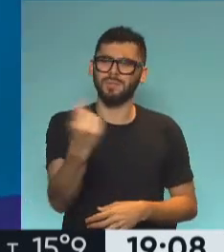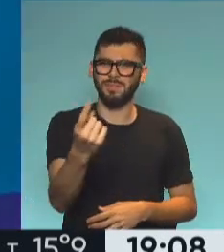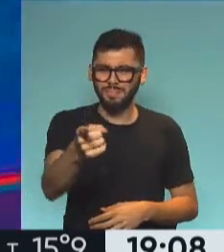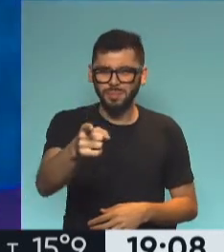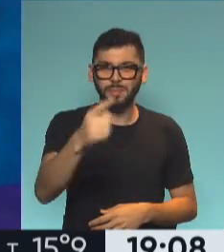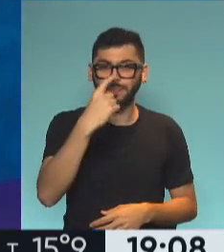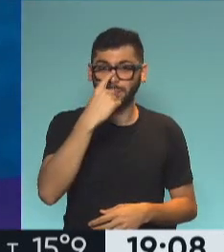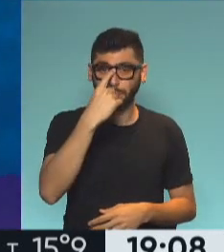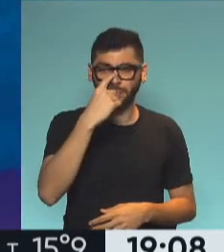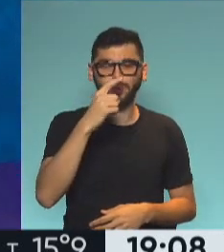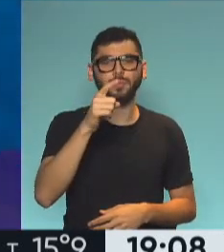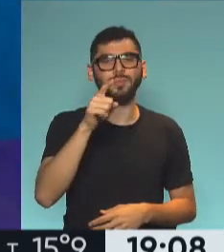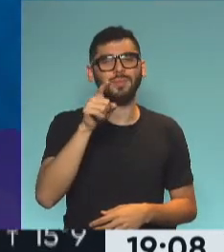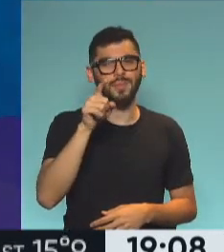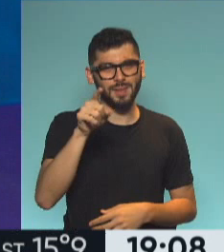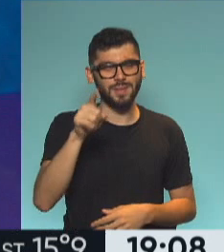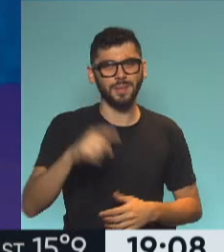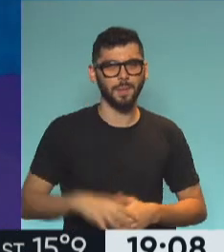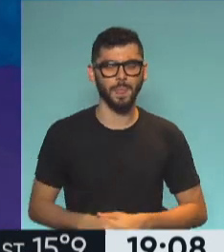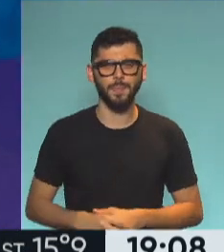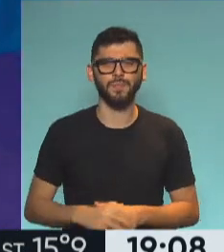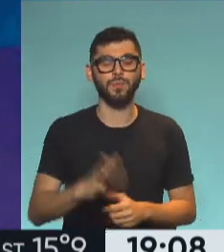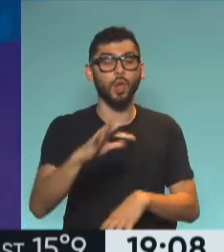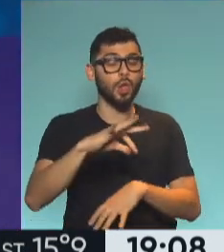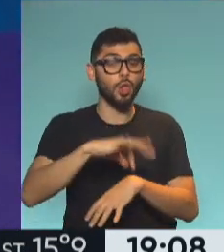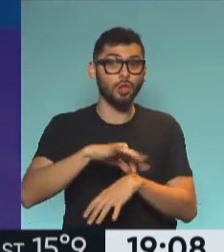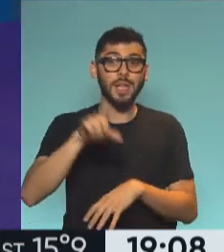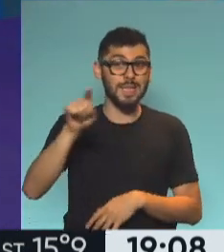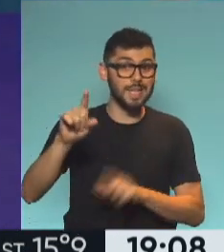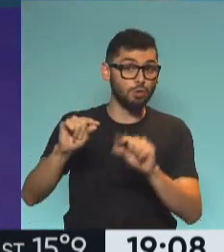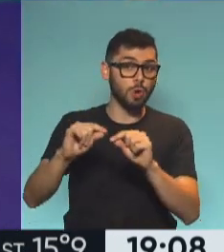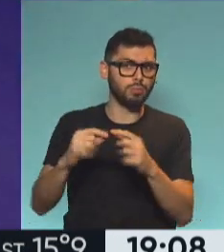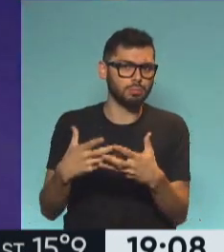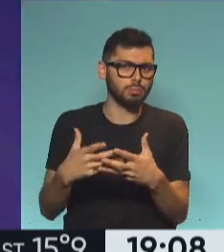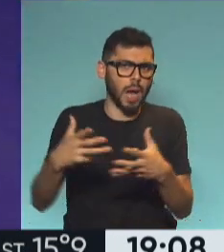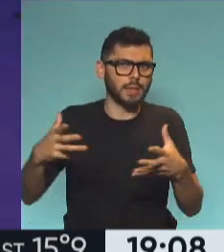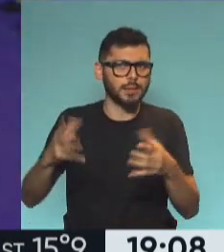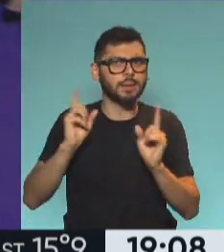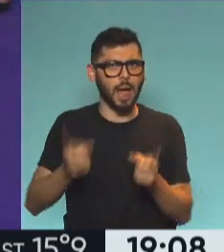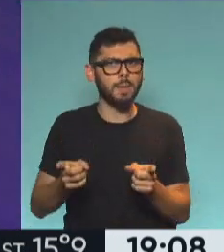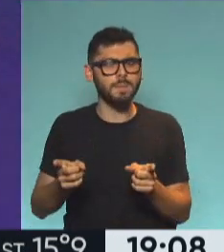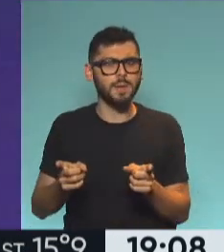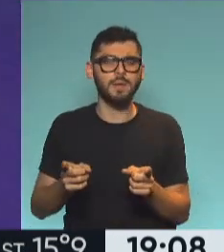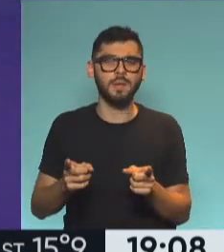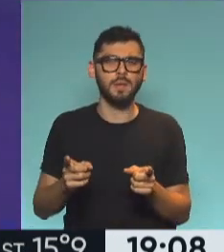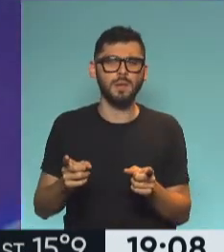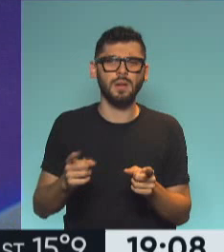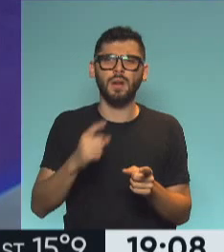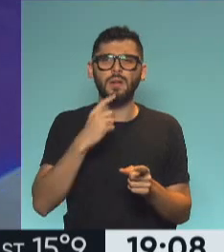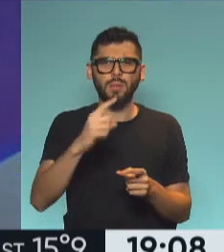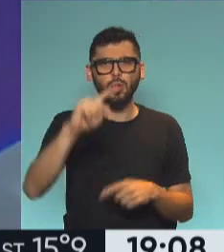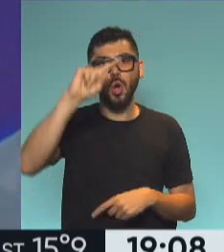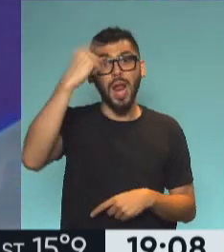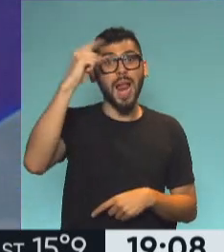a lo siguiente. Porque, doctor, obviamente que este es un número que también ha crecido, ¿no? Uh-huh. El de las camas de terapia intensiva. Uh-huh. Ha crecido el de